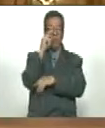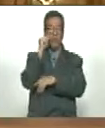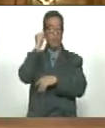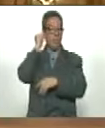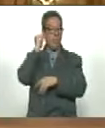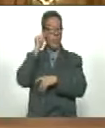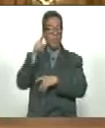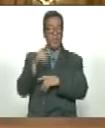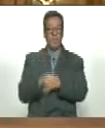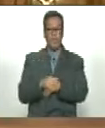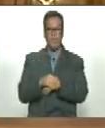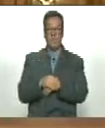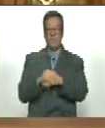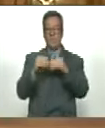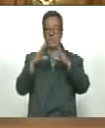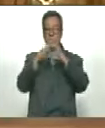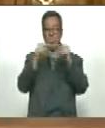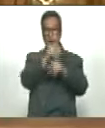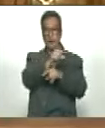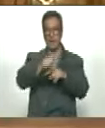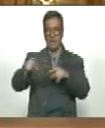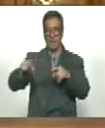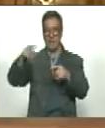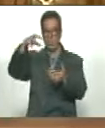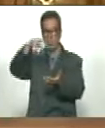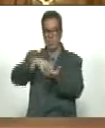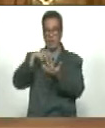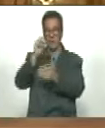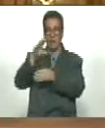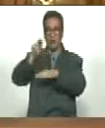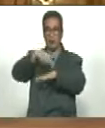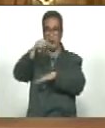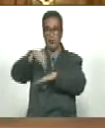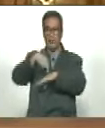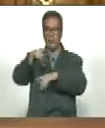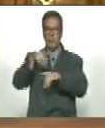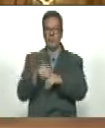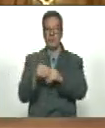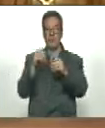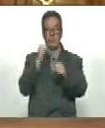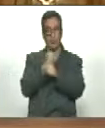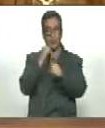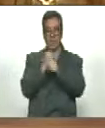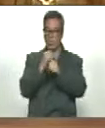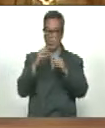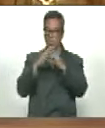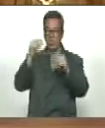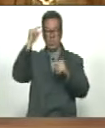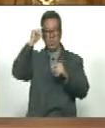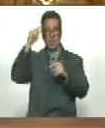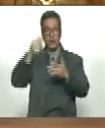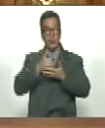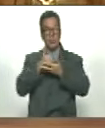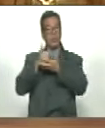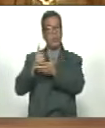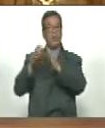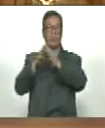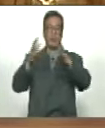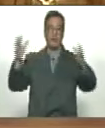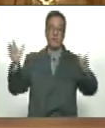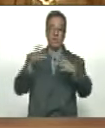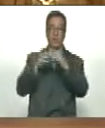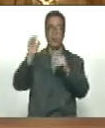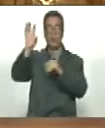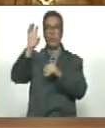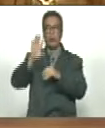diputadas, a todo el personal de este Parlamento que con su labor cotidiana contribuye y engrandece la